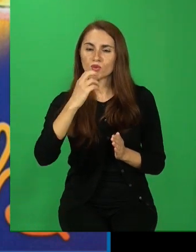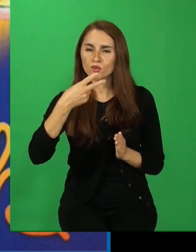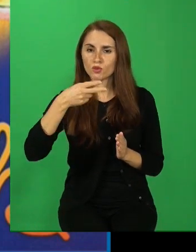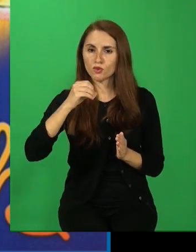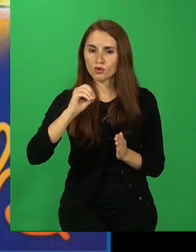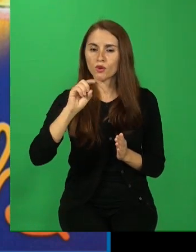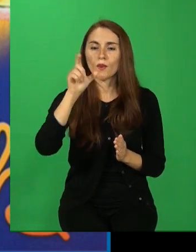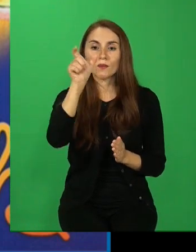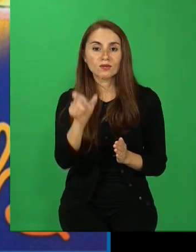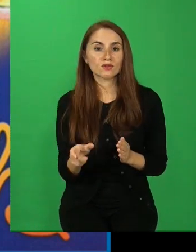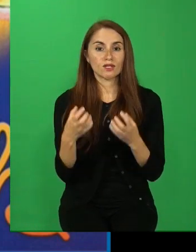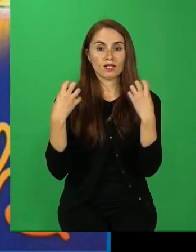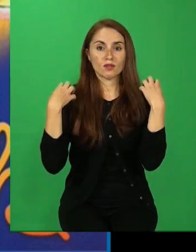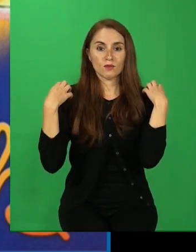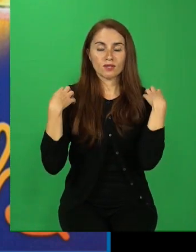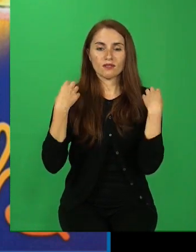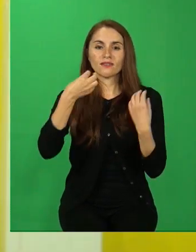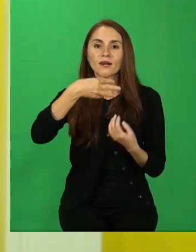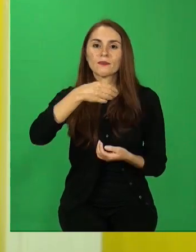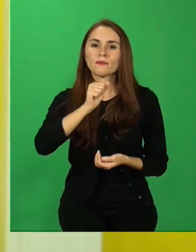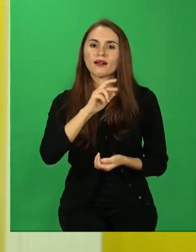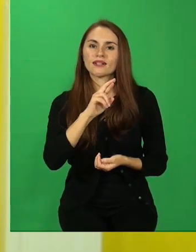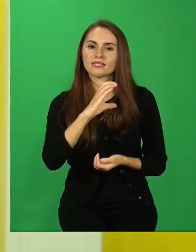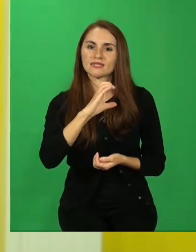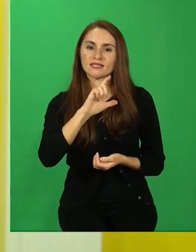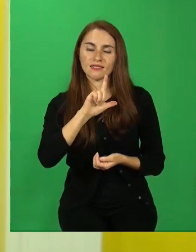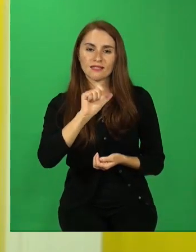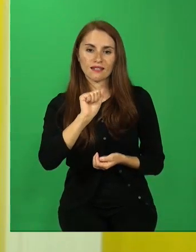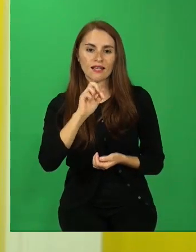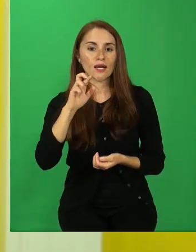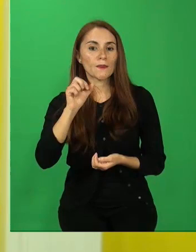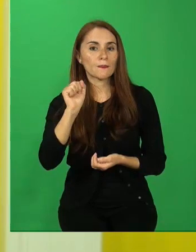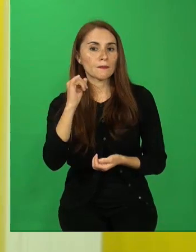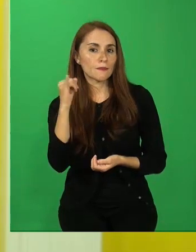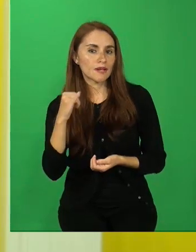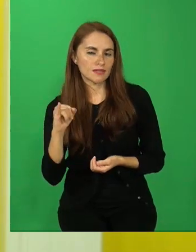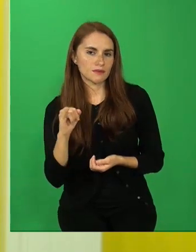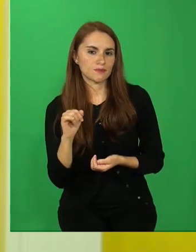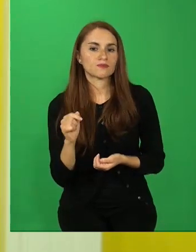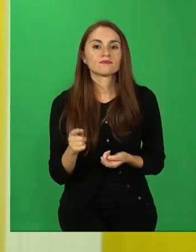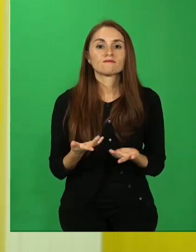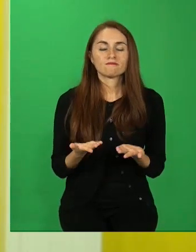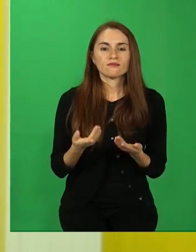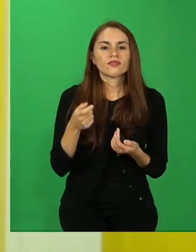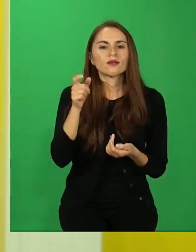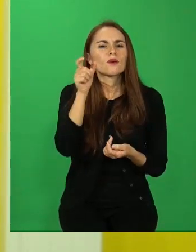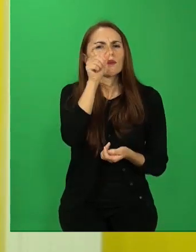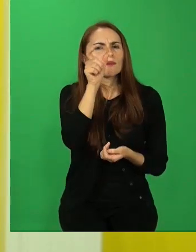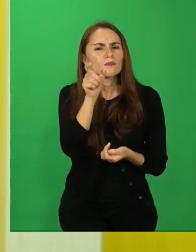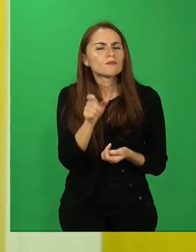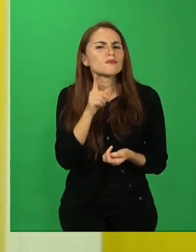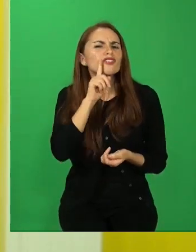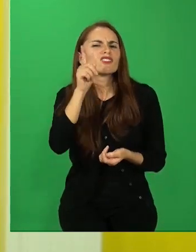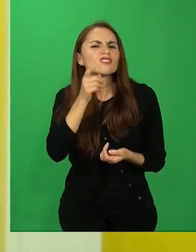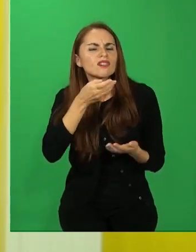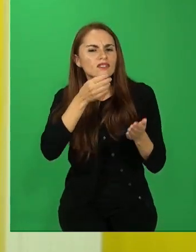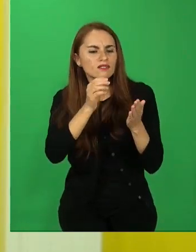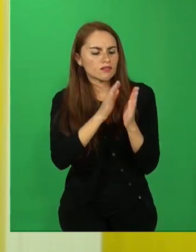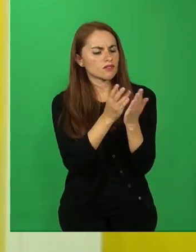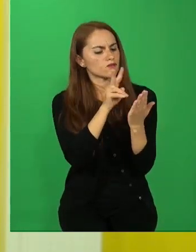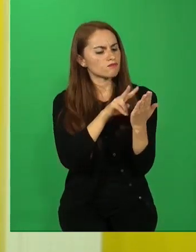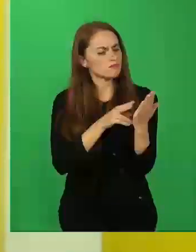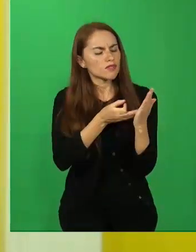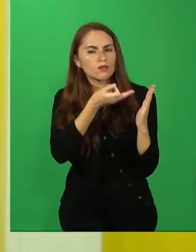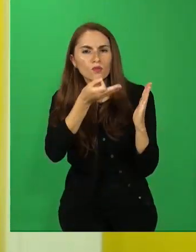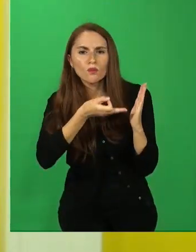es la encargada o le da vida a este personaje, pero quien narra y relata la historia es Papelucho, ¿cierto? Quien es el